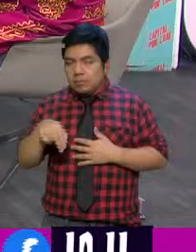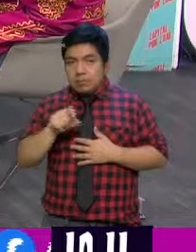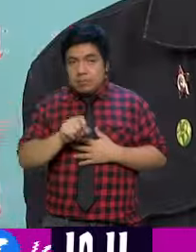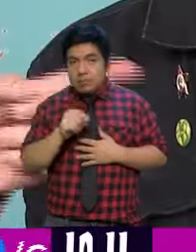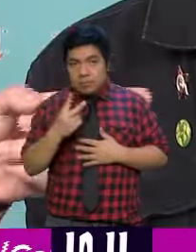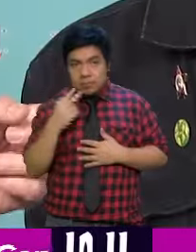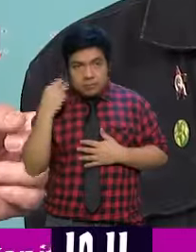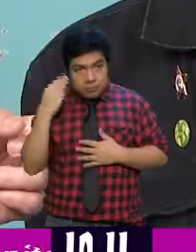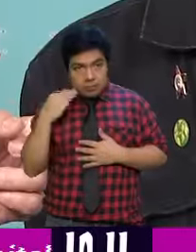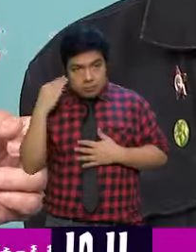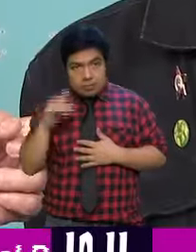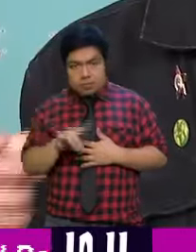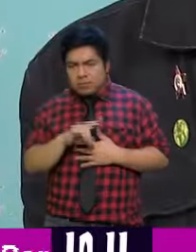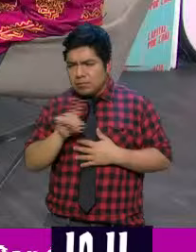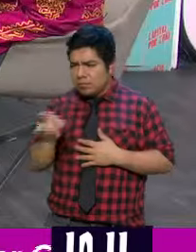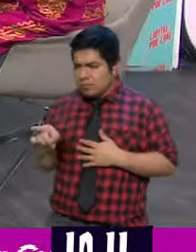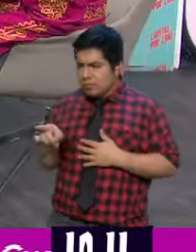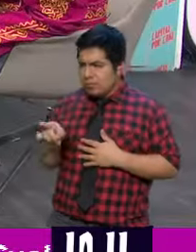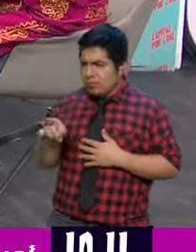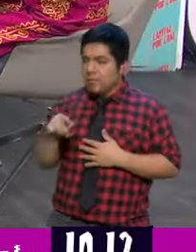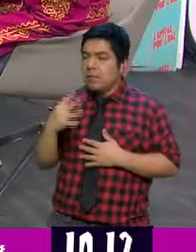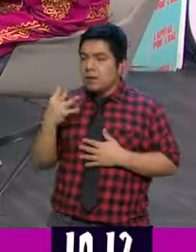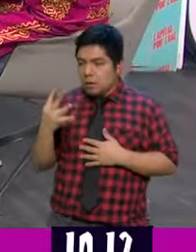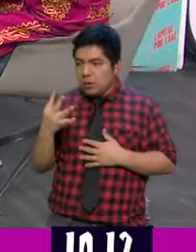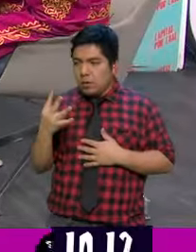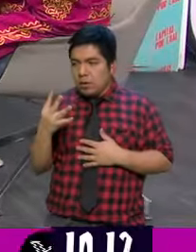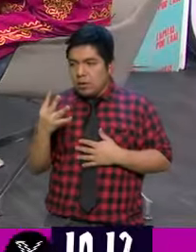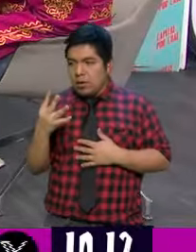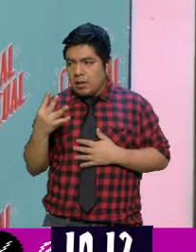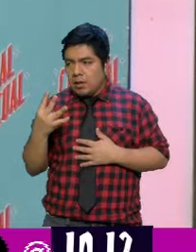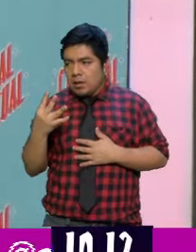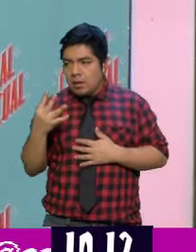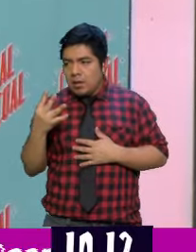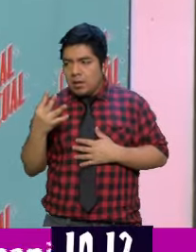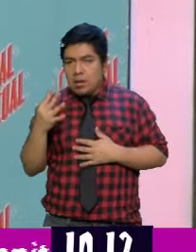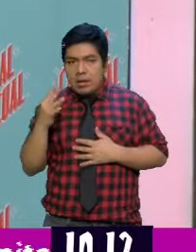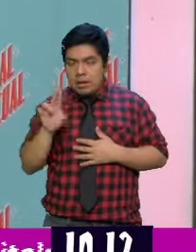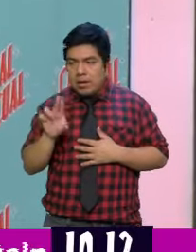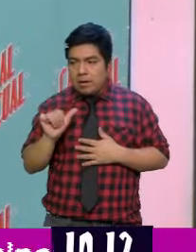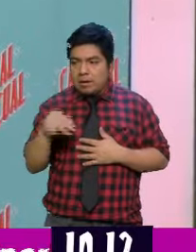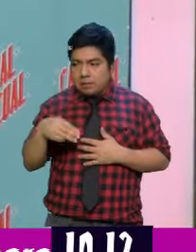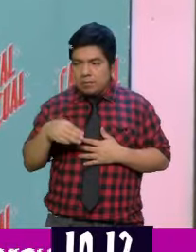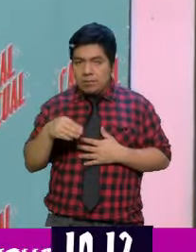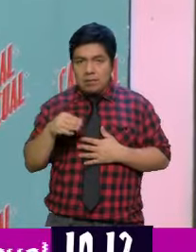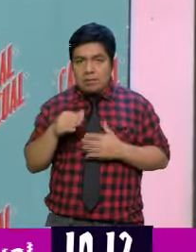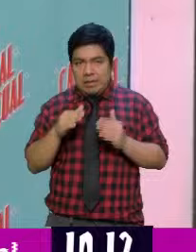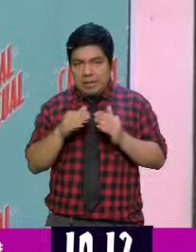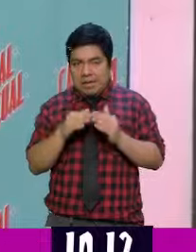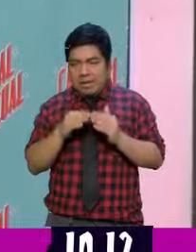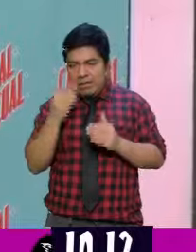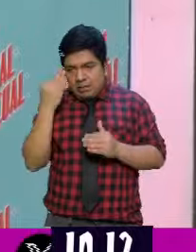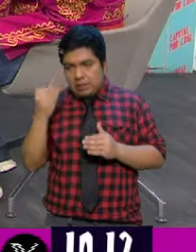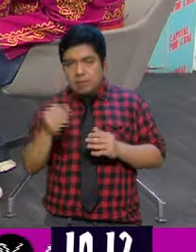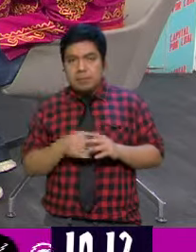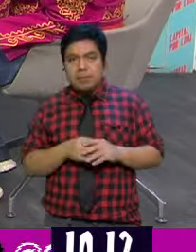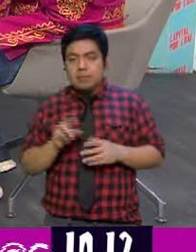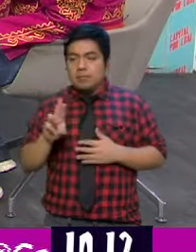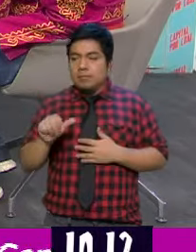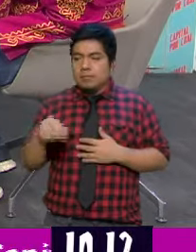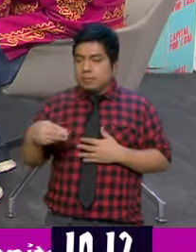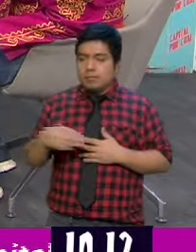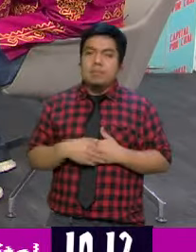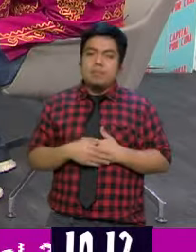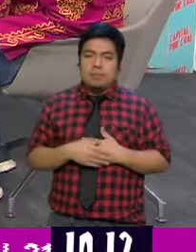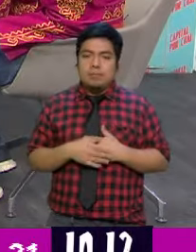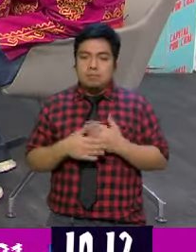mes. Y luego tú tienes una. El jueves 4 en la UAM, en la Casa del Tiempo de la UAM. Uh-huh. Ok. Esos son